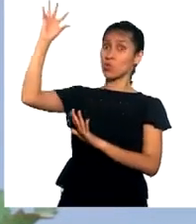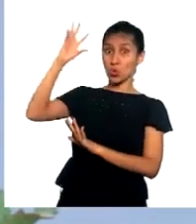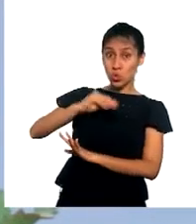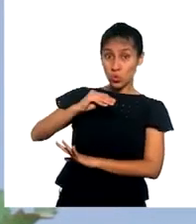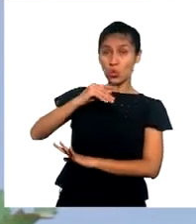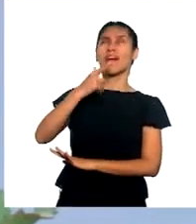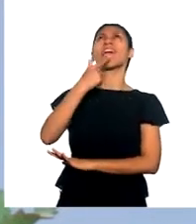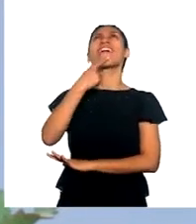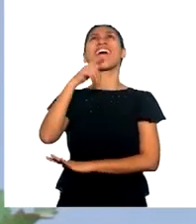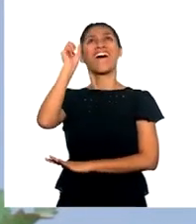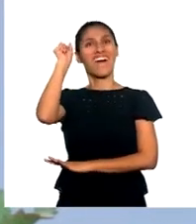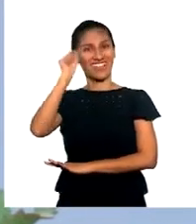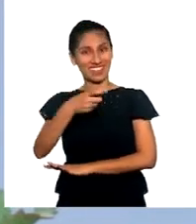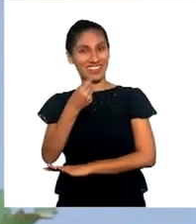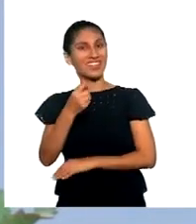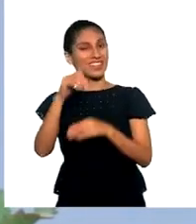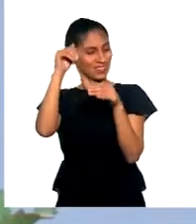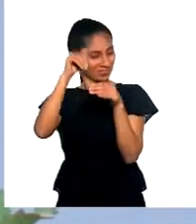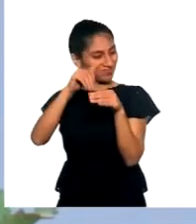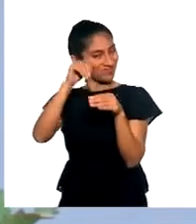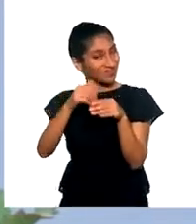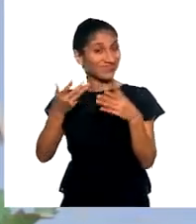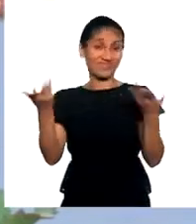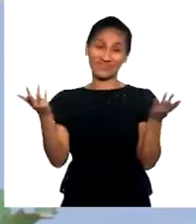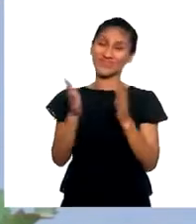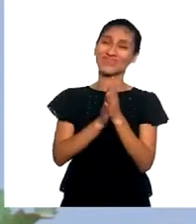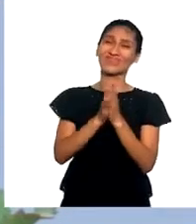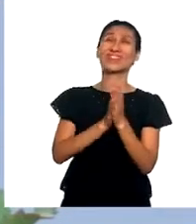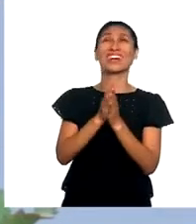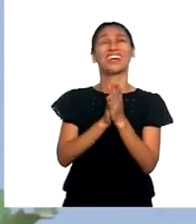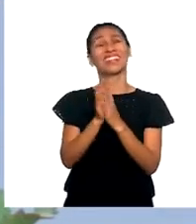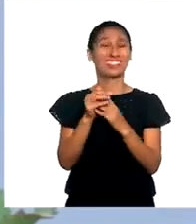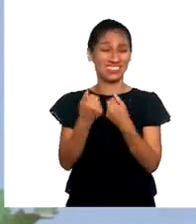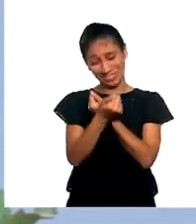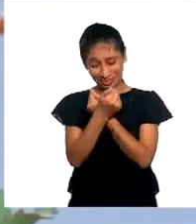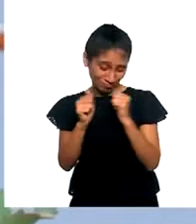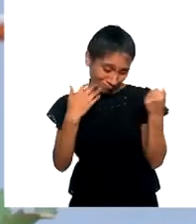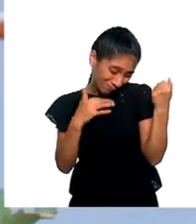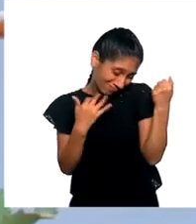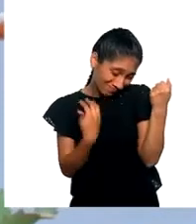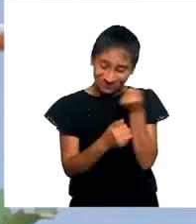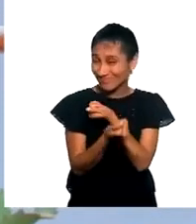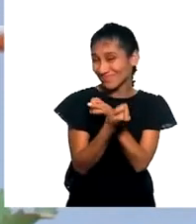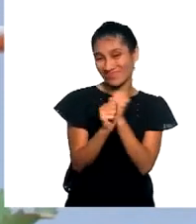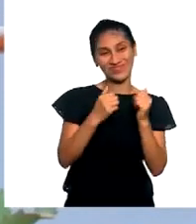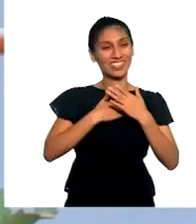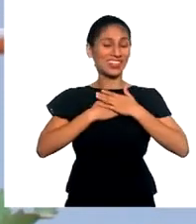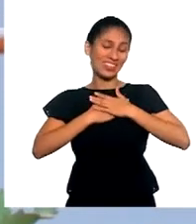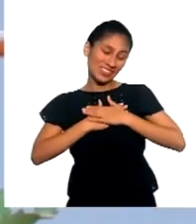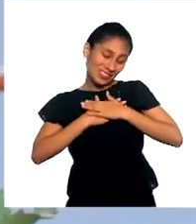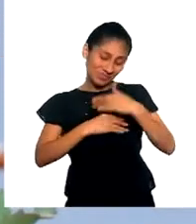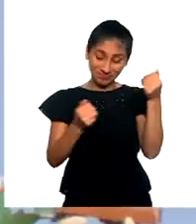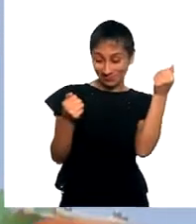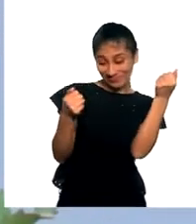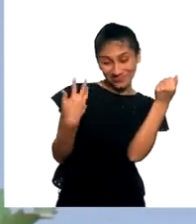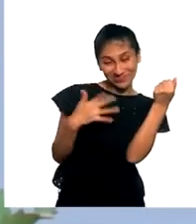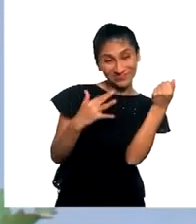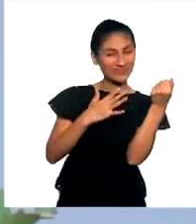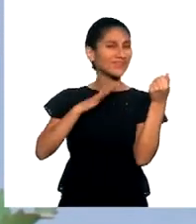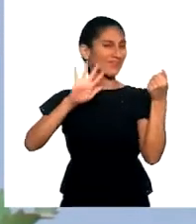y ahorraría algo de dinero hoy creo que sí voy a poder salvarte qué alivio realmente